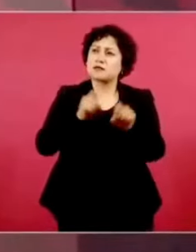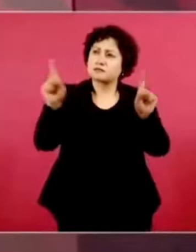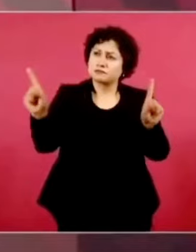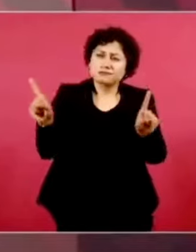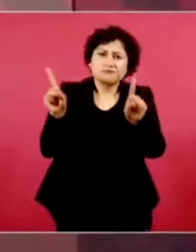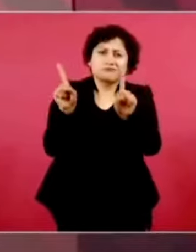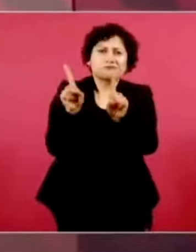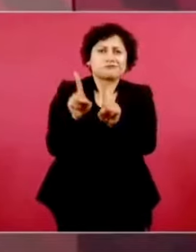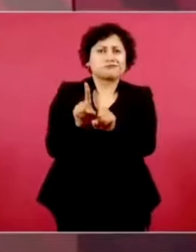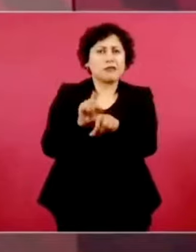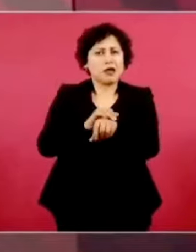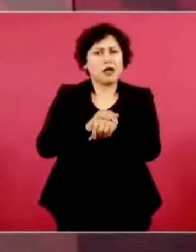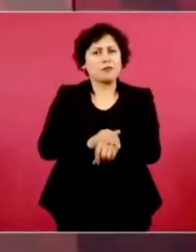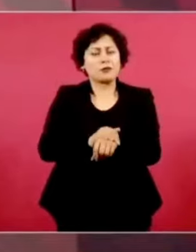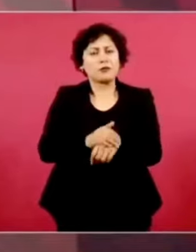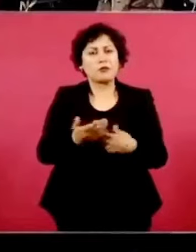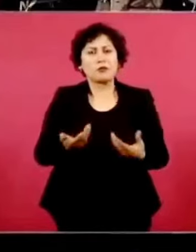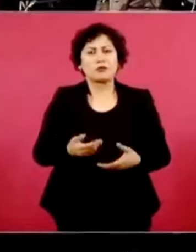Y